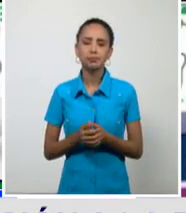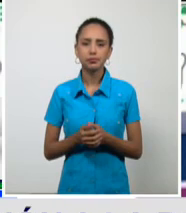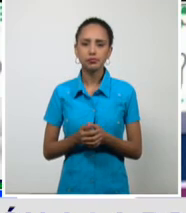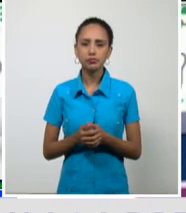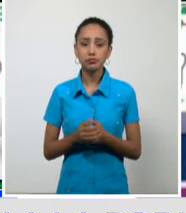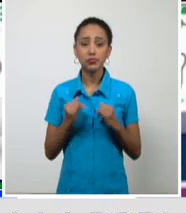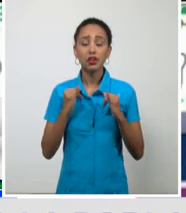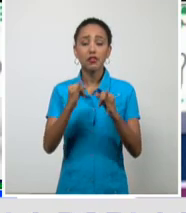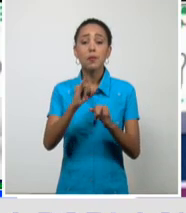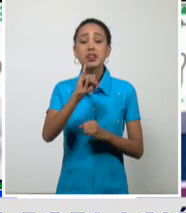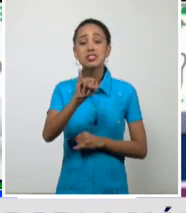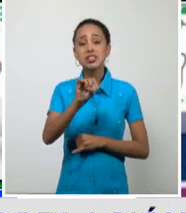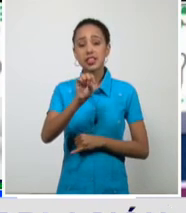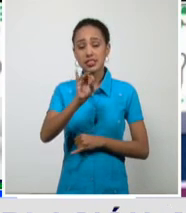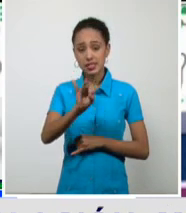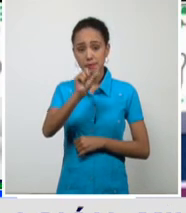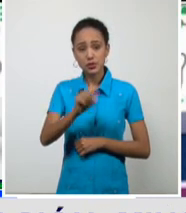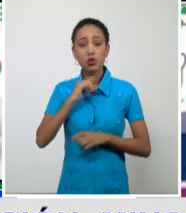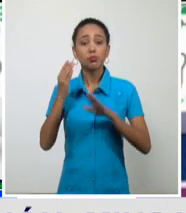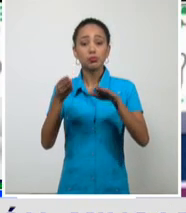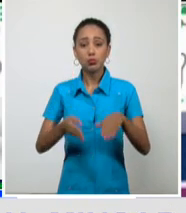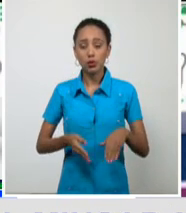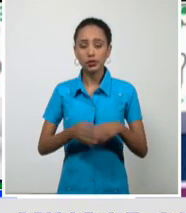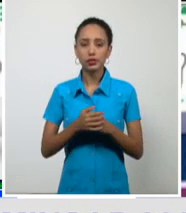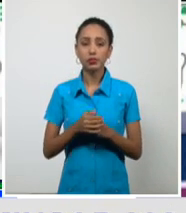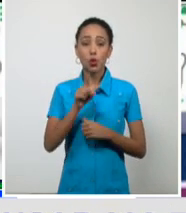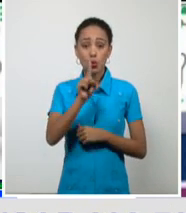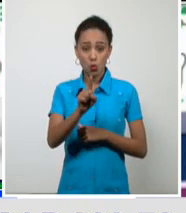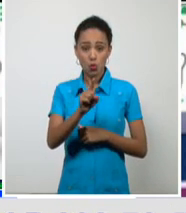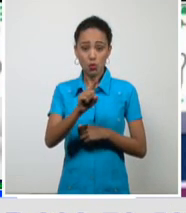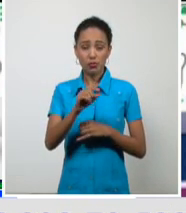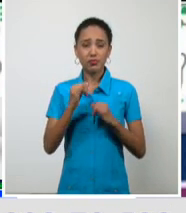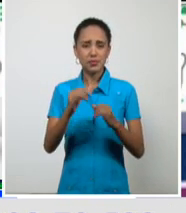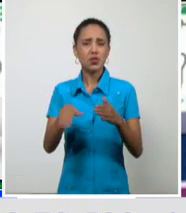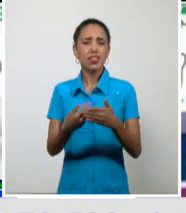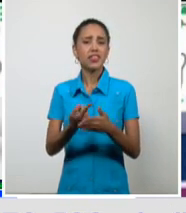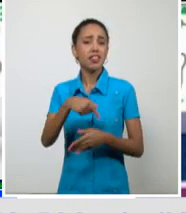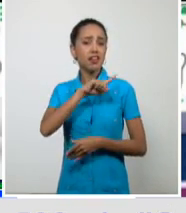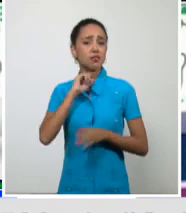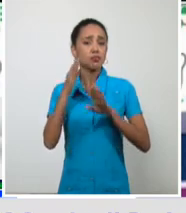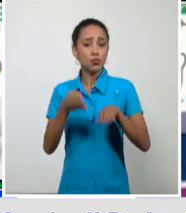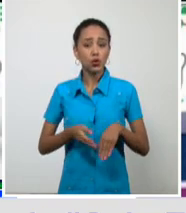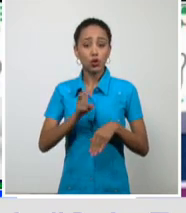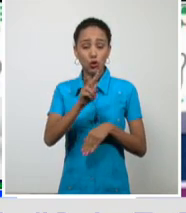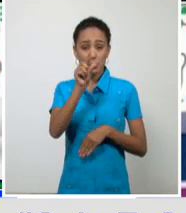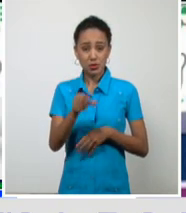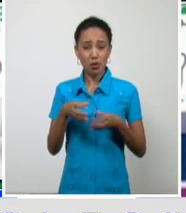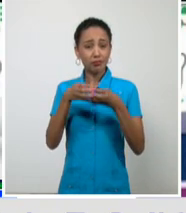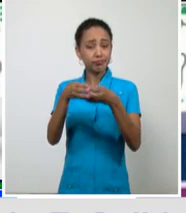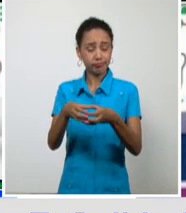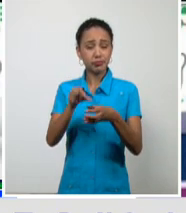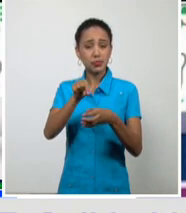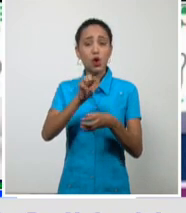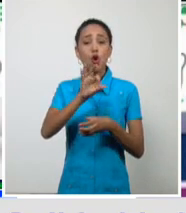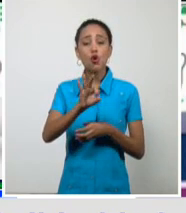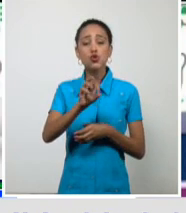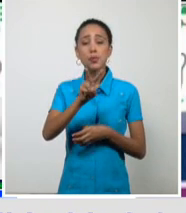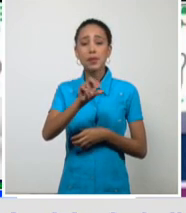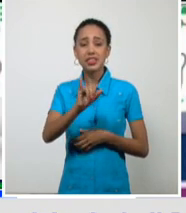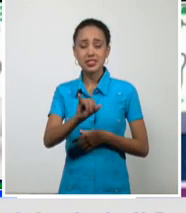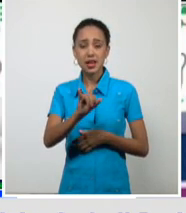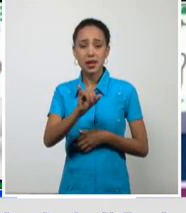reportan 67 fallecidos, 1 en el día de ayer, 2 evacuados y